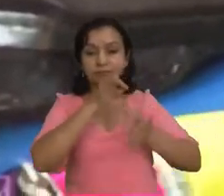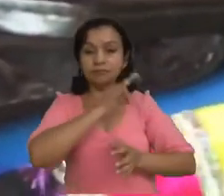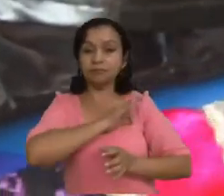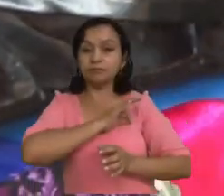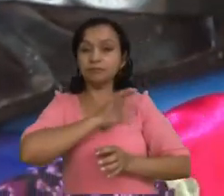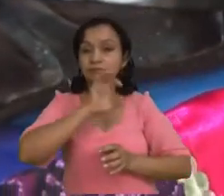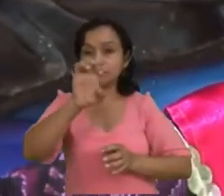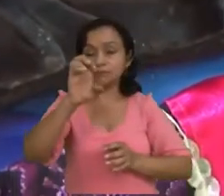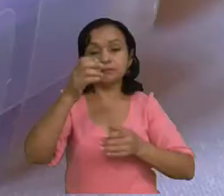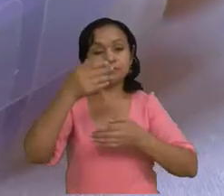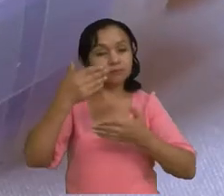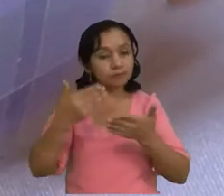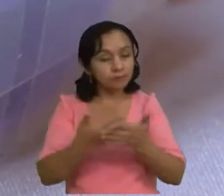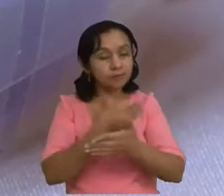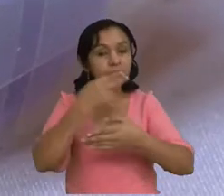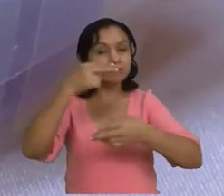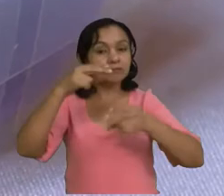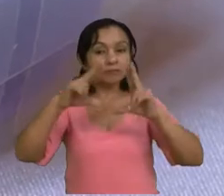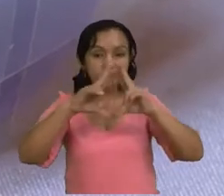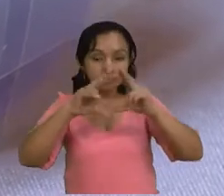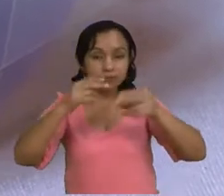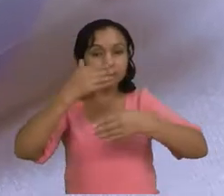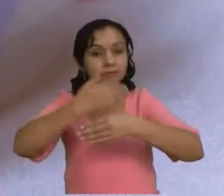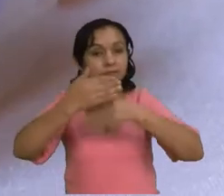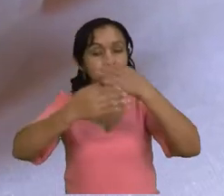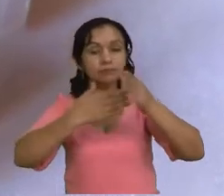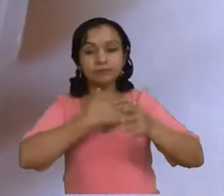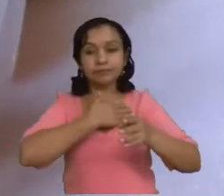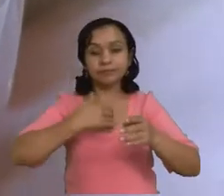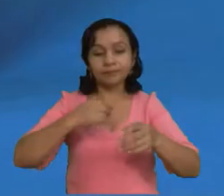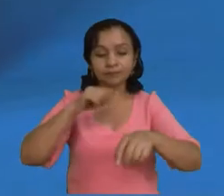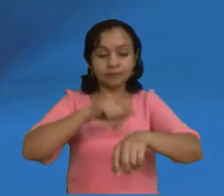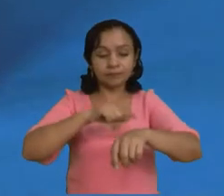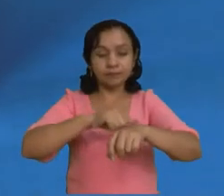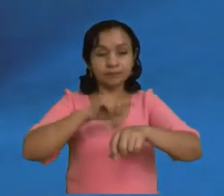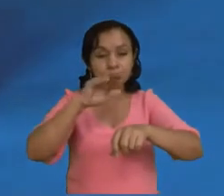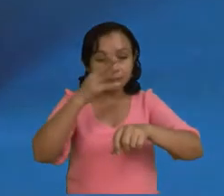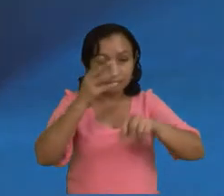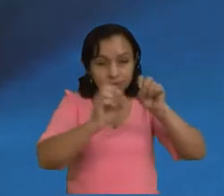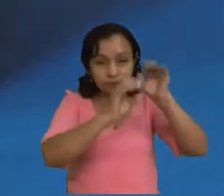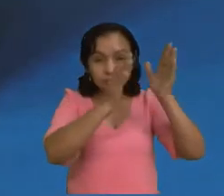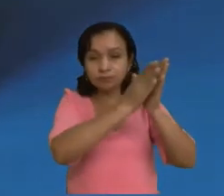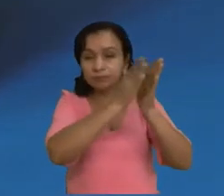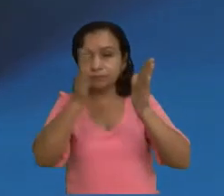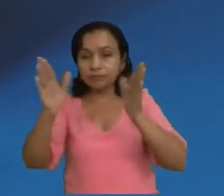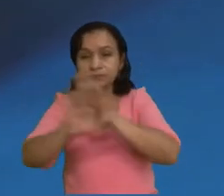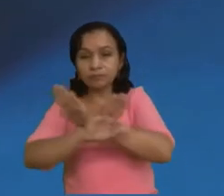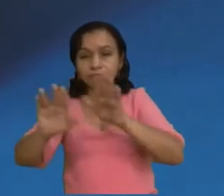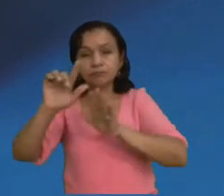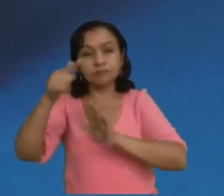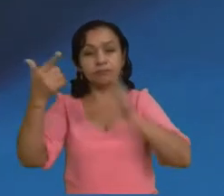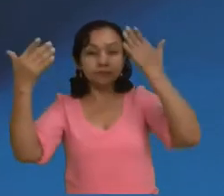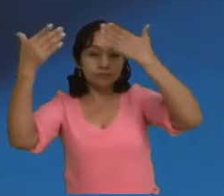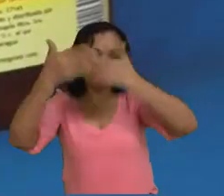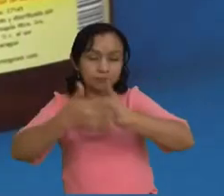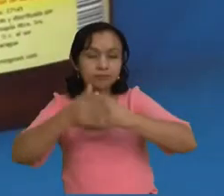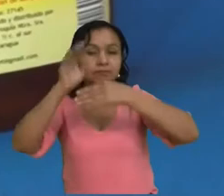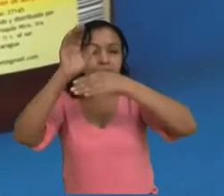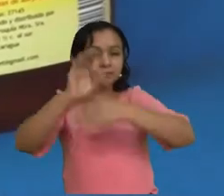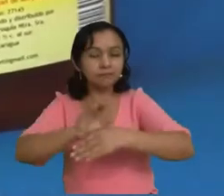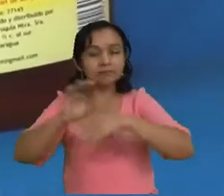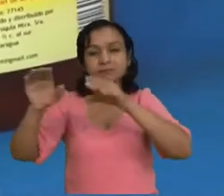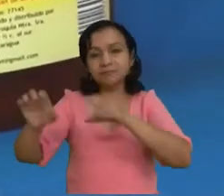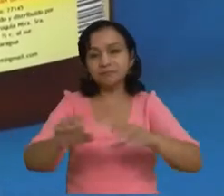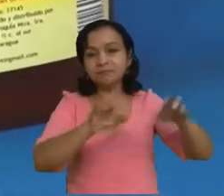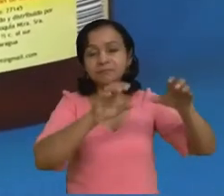para Construir una Nicaragua Mejor, estará atendiendo desde las 9 de la mañana a las 7 de la noche. Y como ya es costumbre, habrán